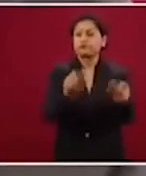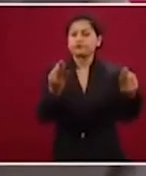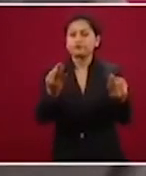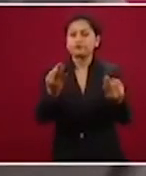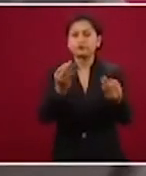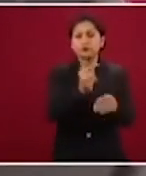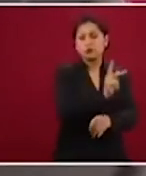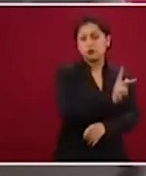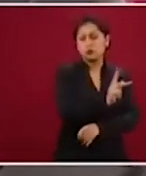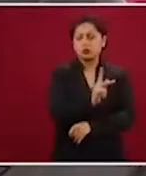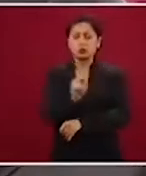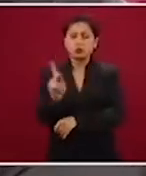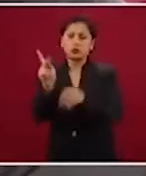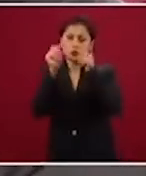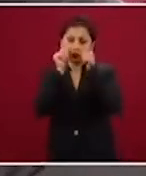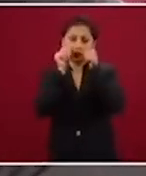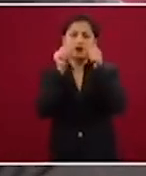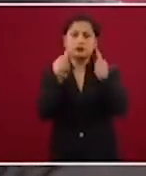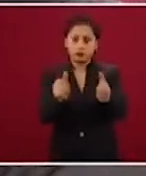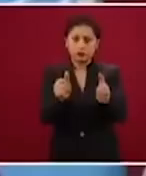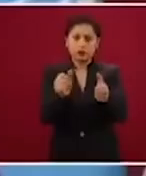a todos pero